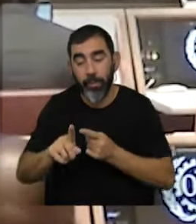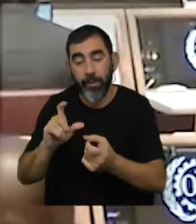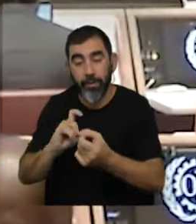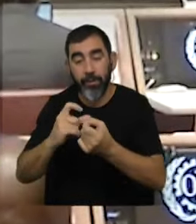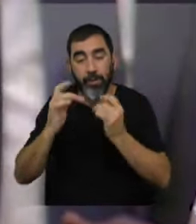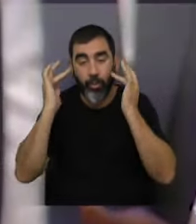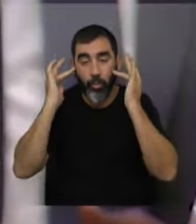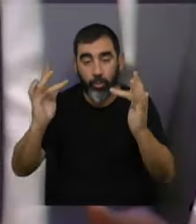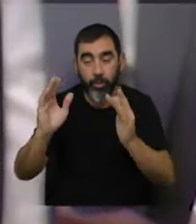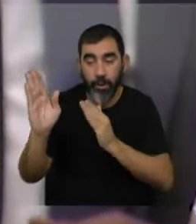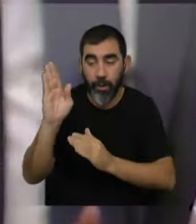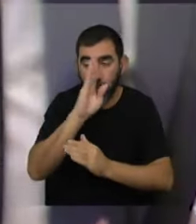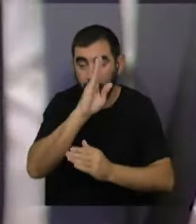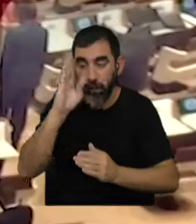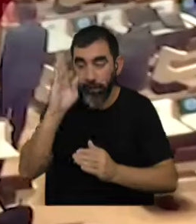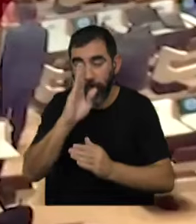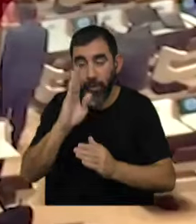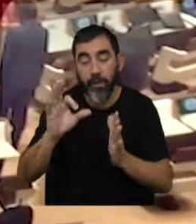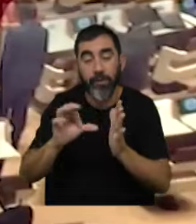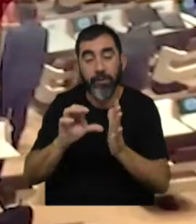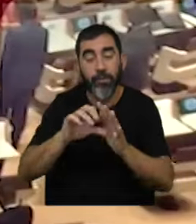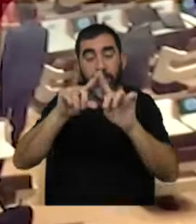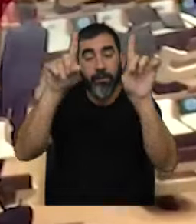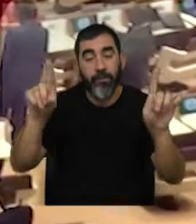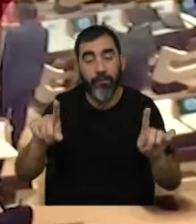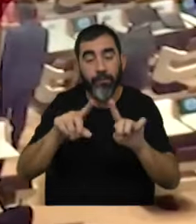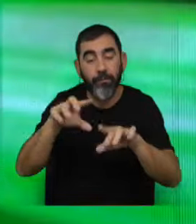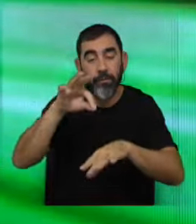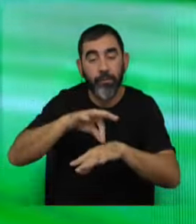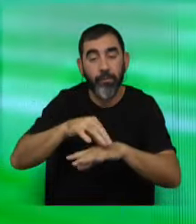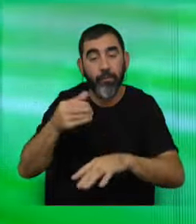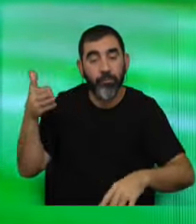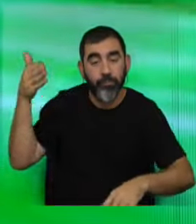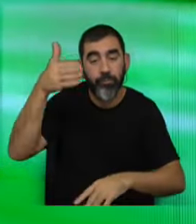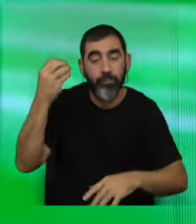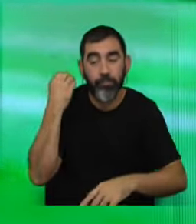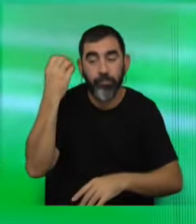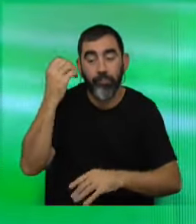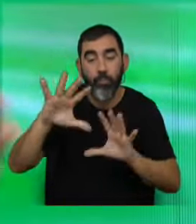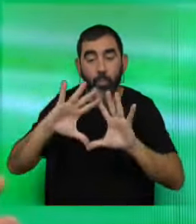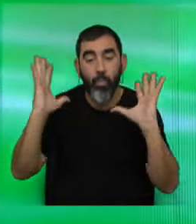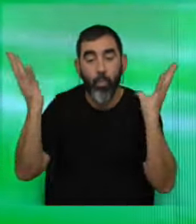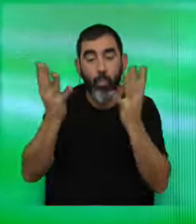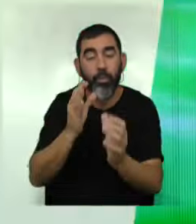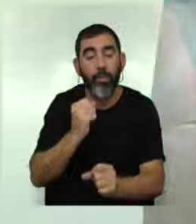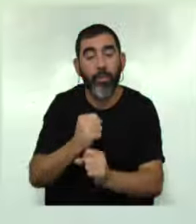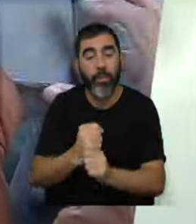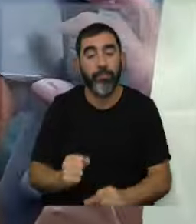educación espionaje ilegal y el sistema de certificaciones médicas tras participar en la conferencia mundial del